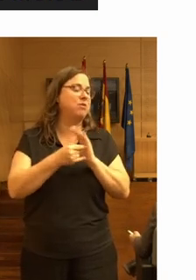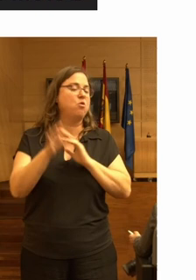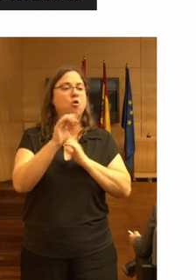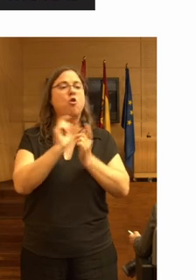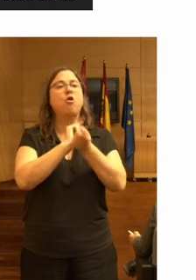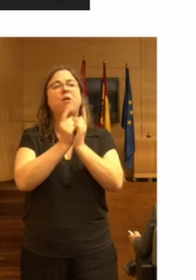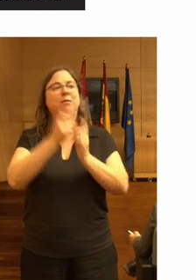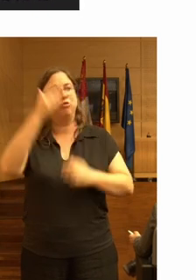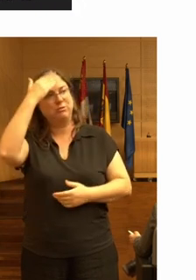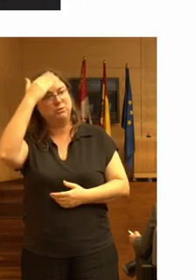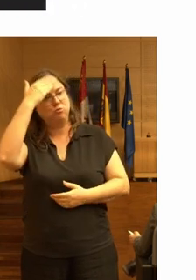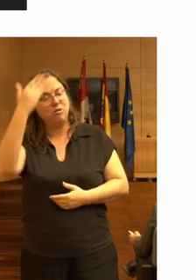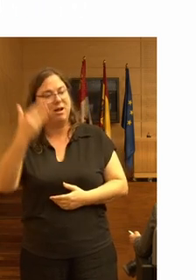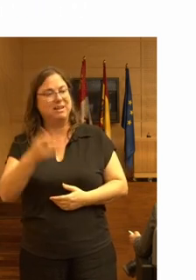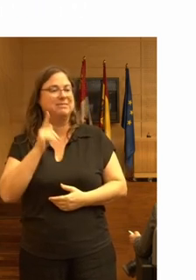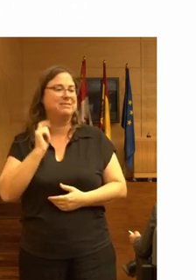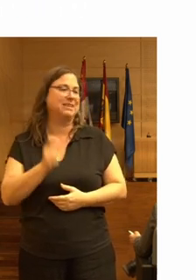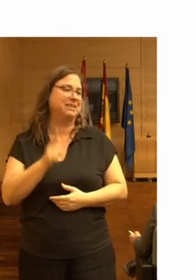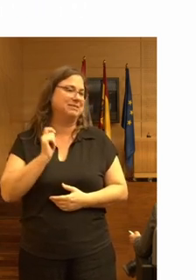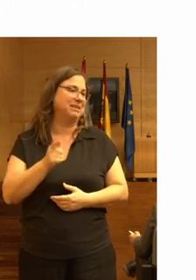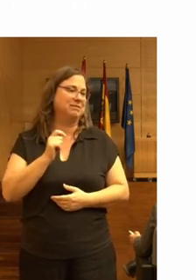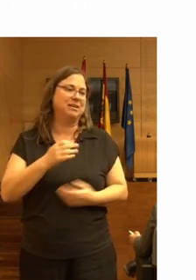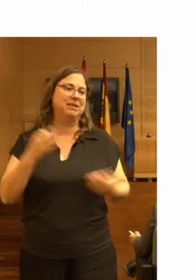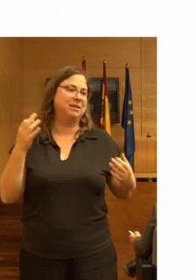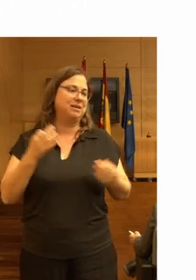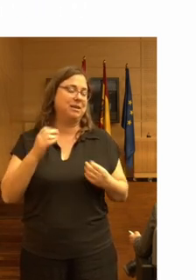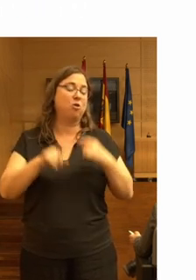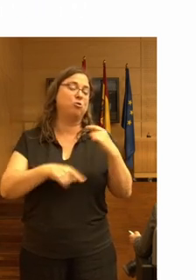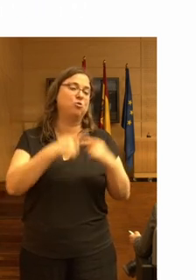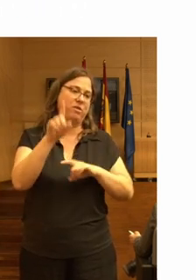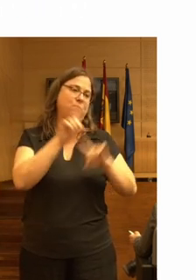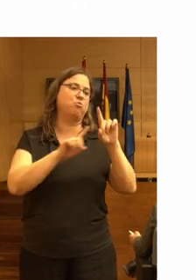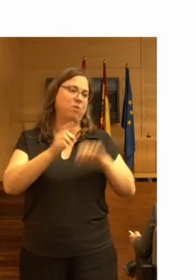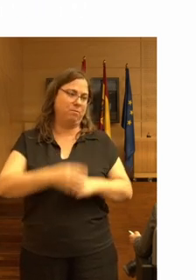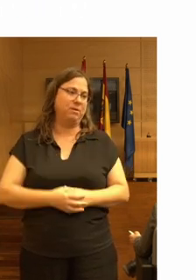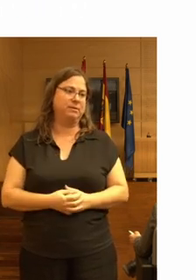de titularidad, normalmente suele implicar problemas.